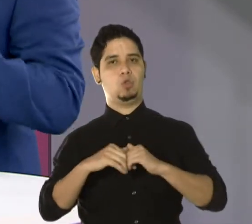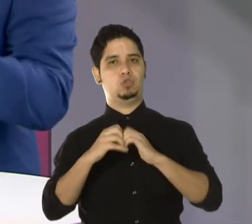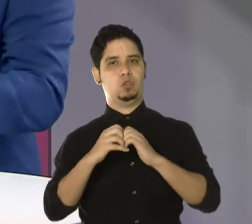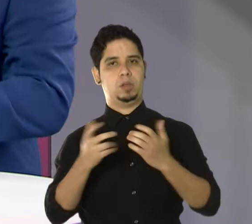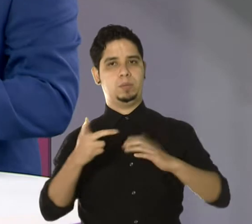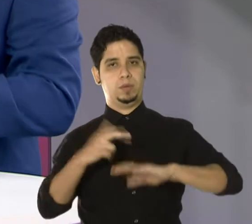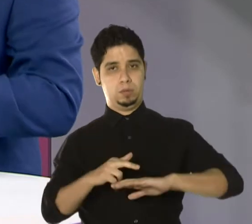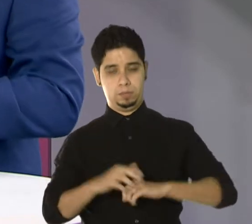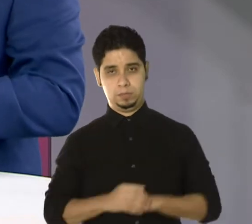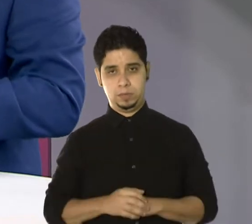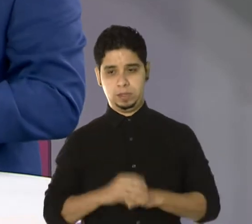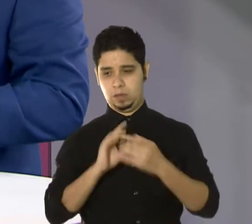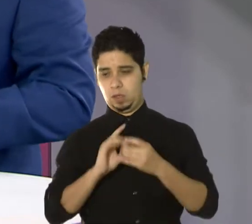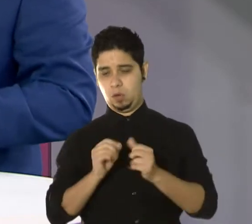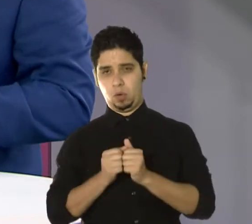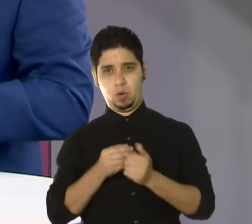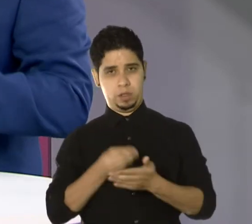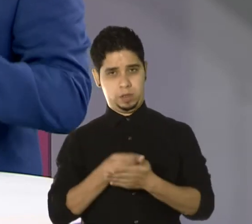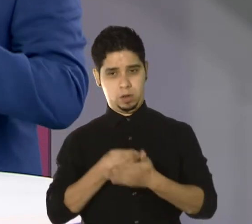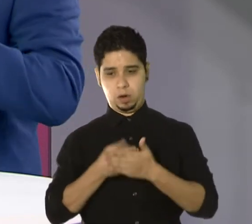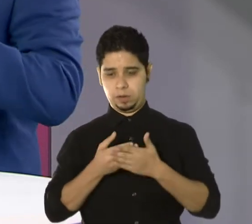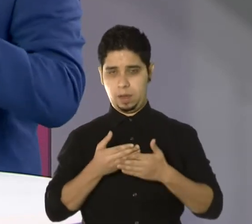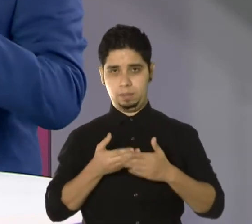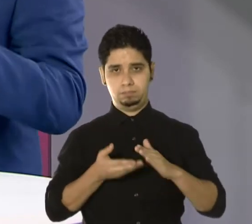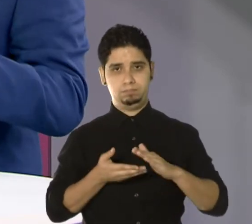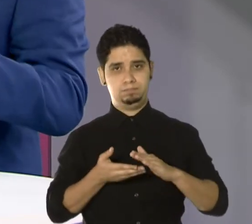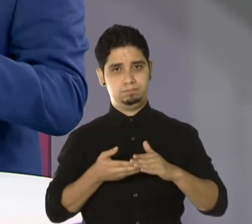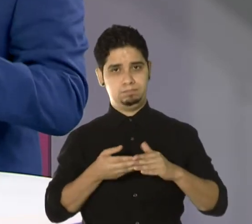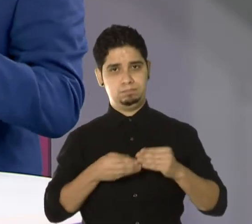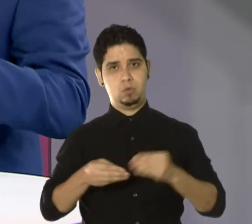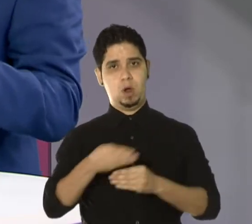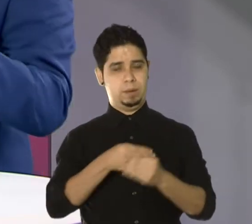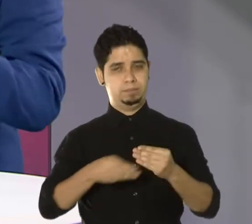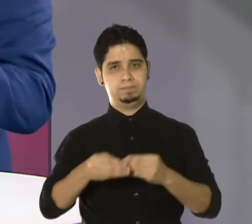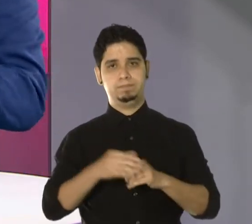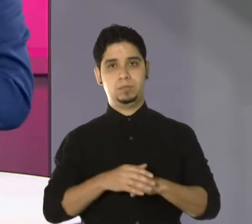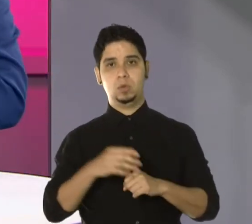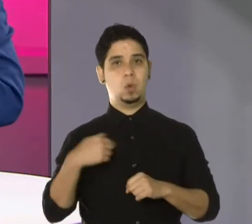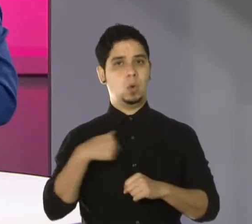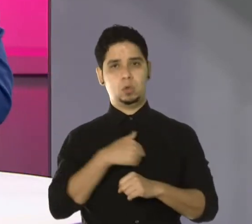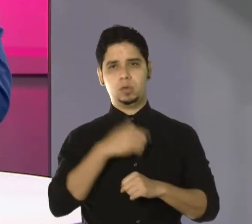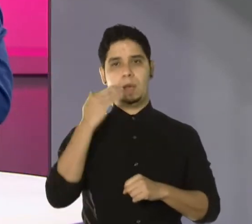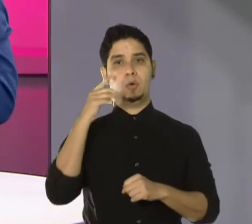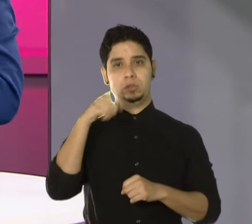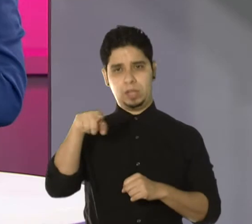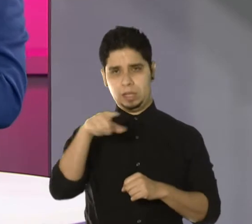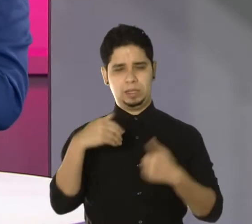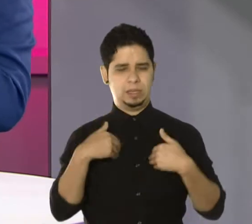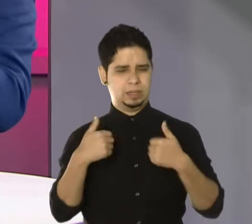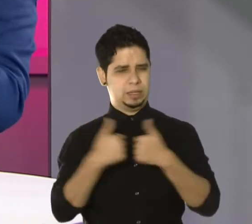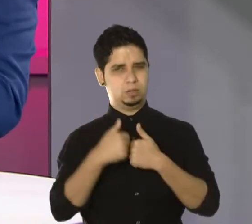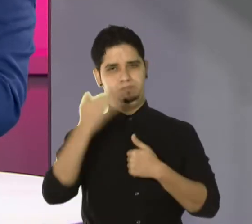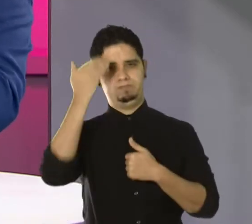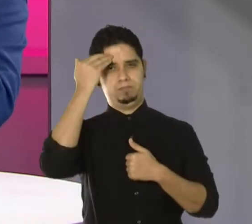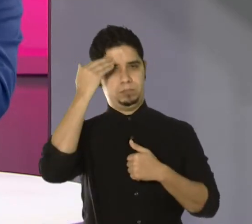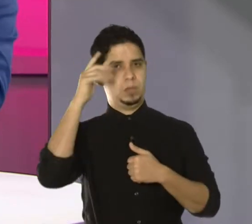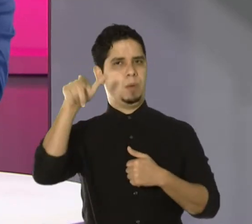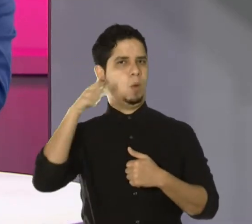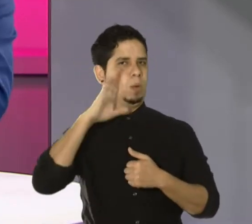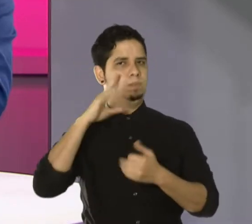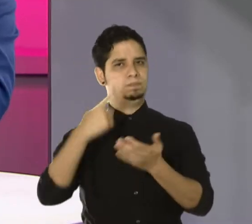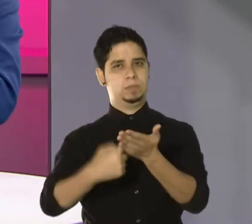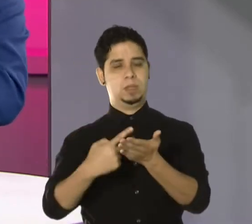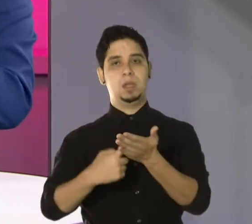de dinero que corre, porque sabemos que ustedes están pasando por una serie de retos que lo vamos a discutir más adelante, pero ¿cómo estamos en mano de